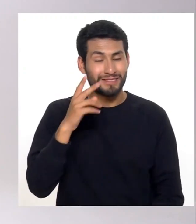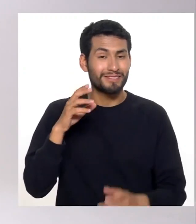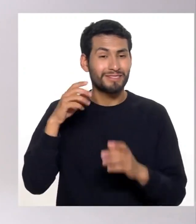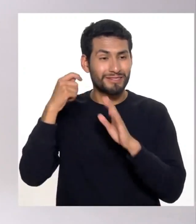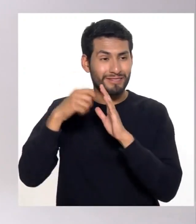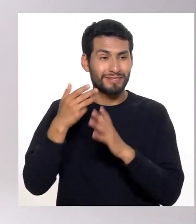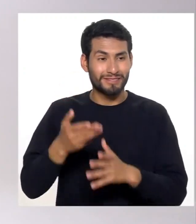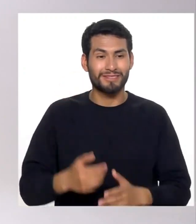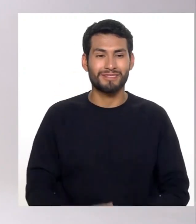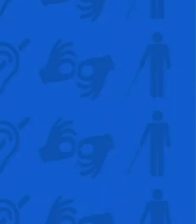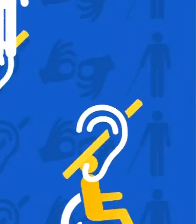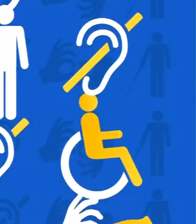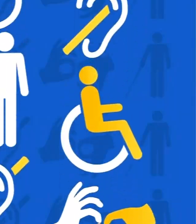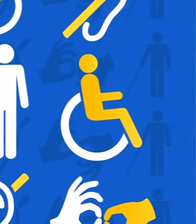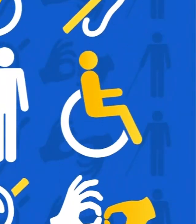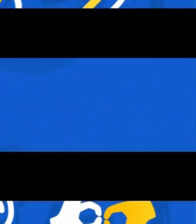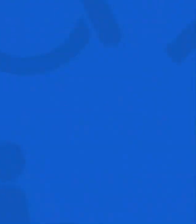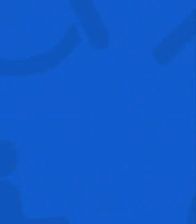en la siguiente nota.